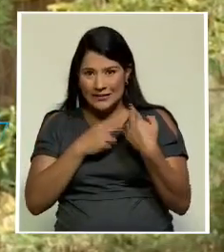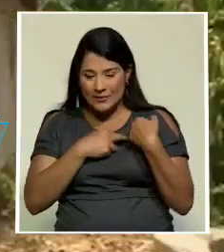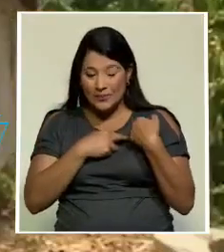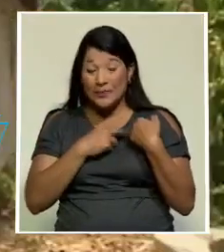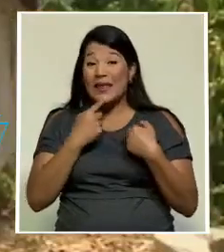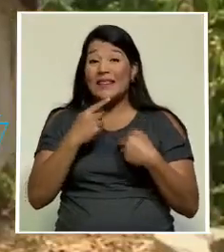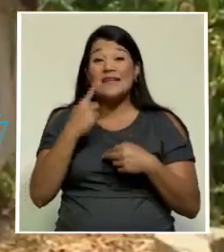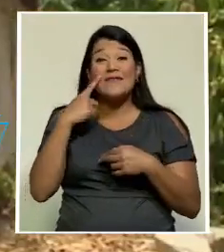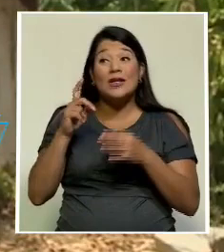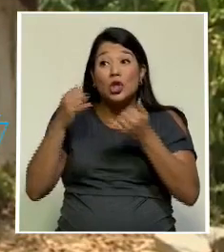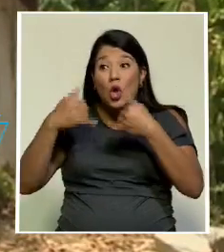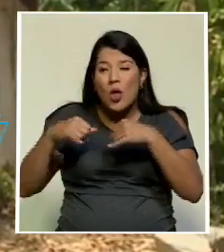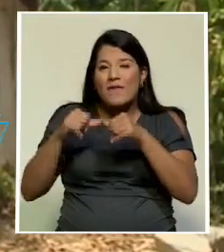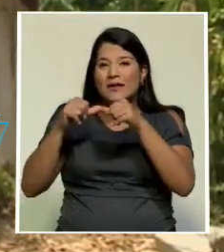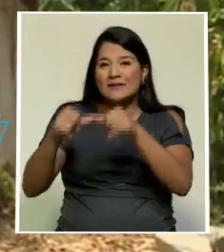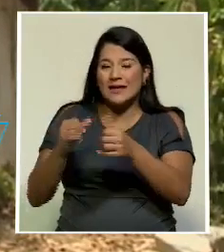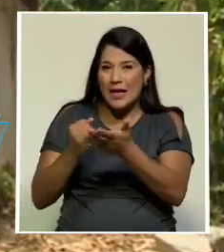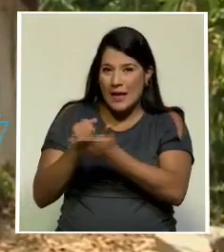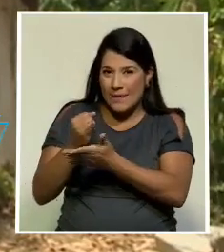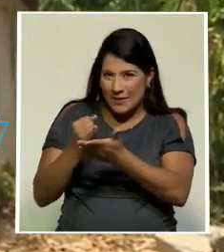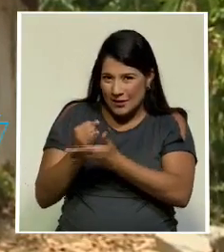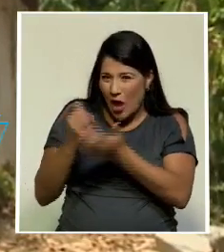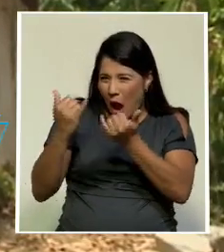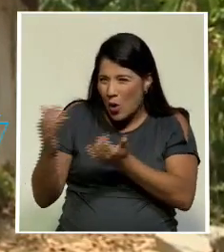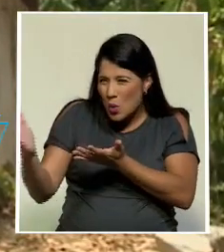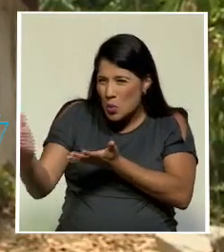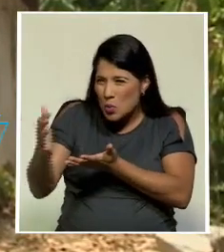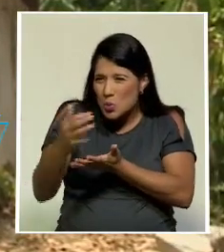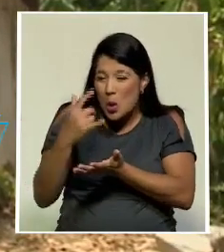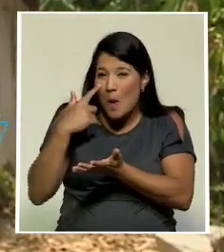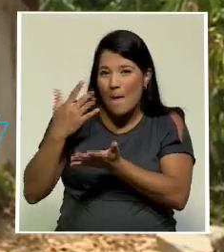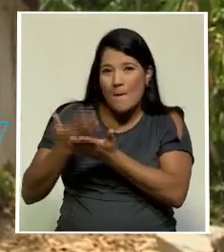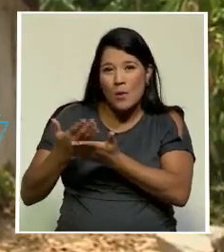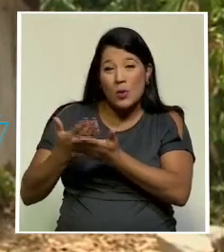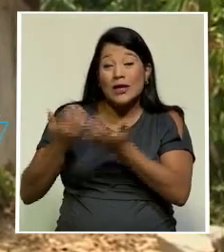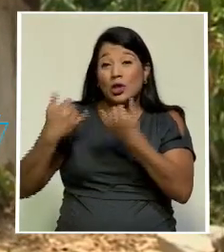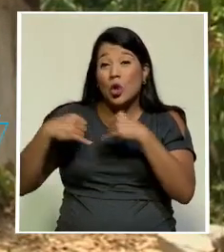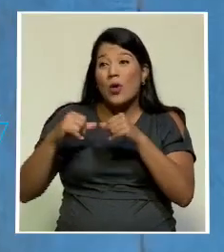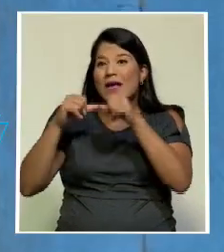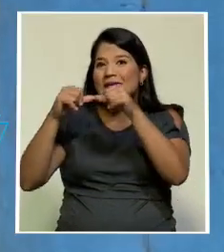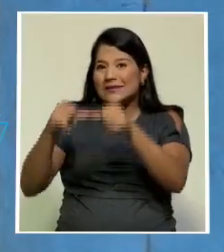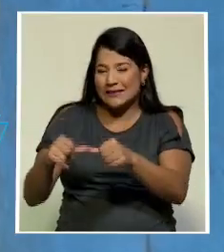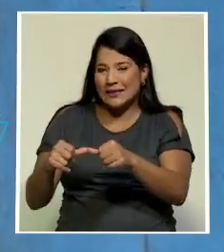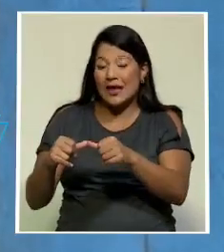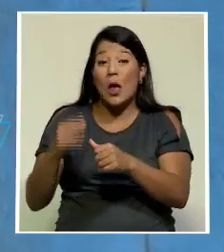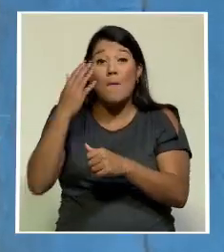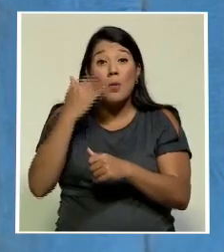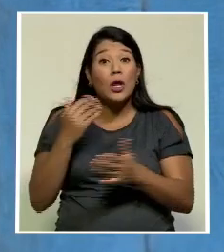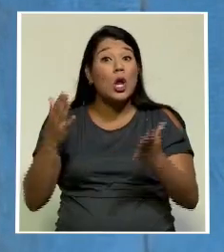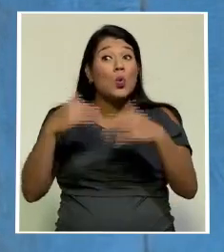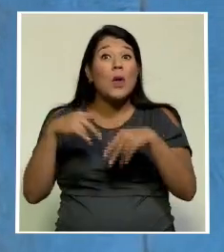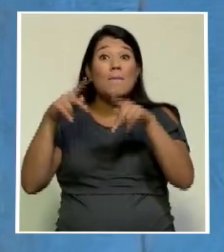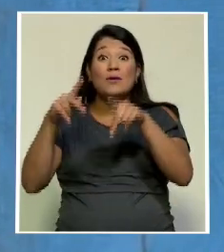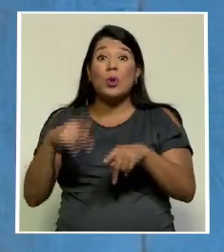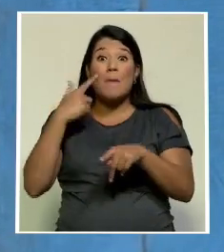mantiene en investigación, en la etapa de recolección y análisis de prueba, y continúa contraignorado, ya que no hay personas